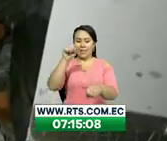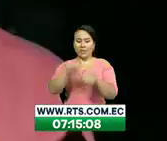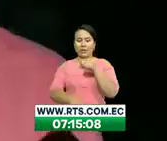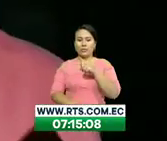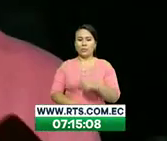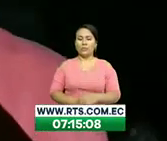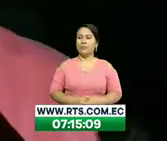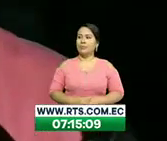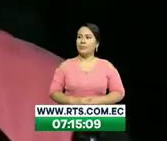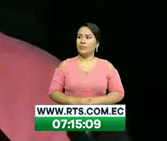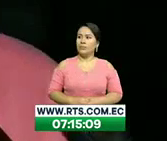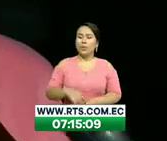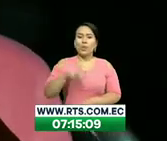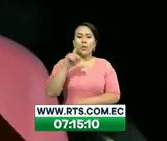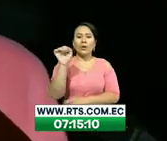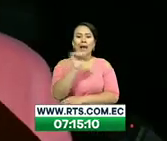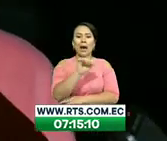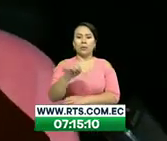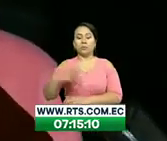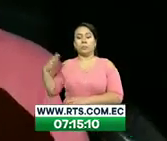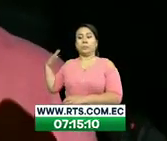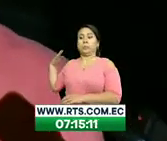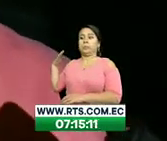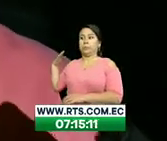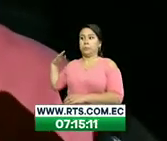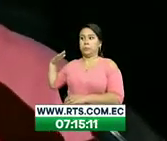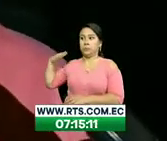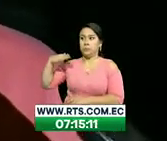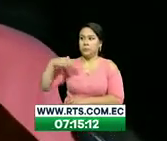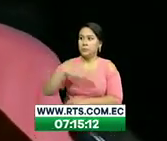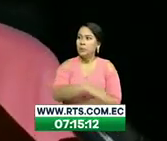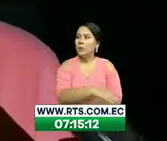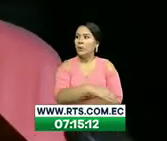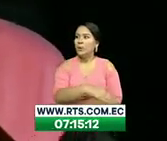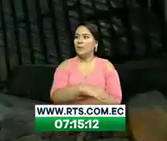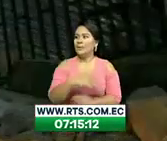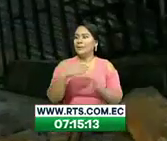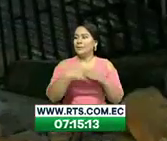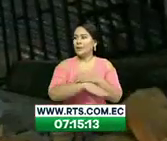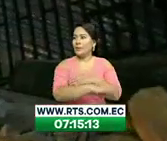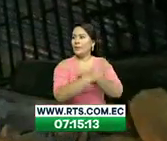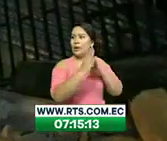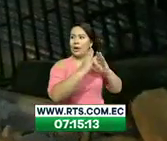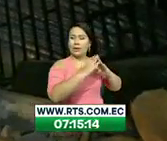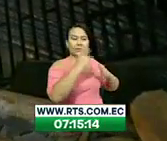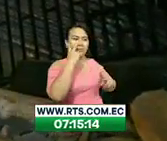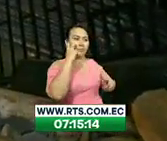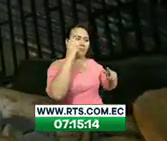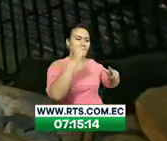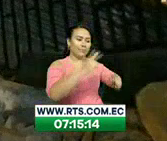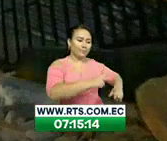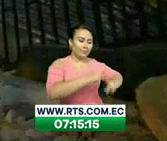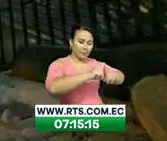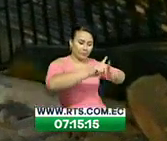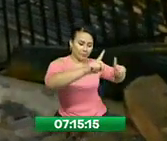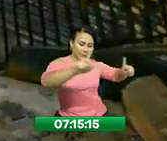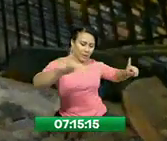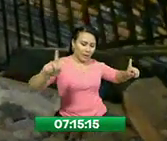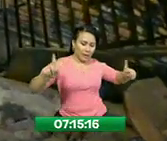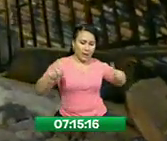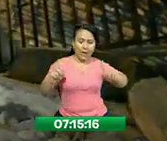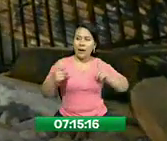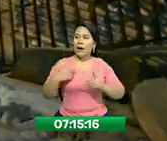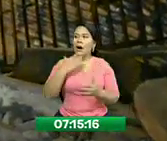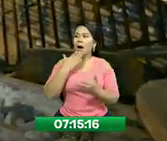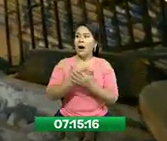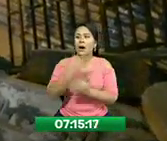destruida. Un vehículo que viene a alta velocidad atraviesa la intersección y se va encima del cerramiento de la casa. Gracias a Dios mi